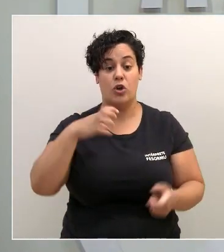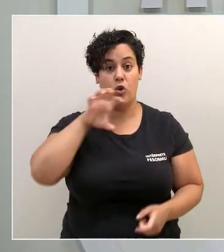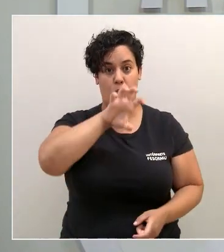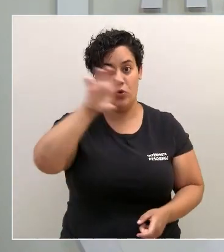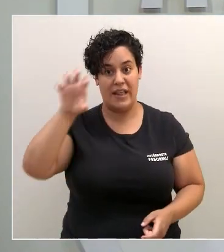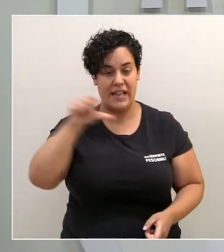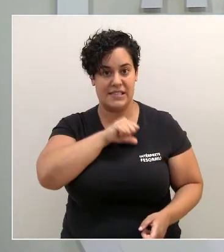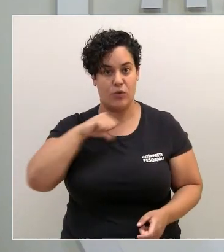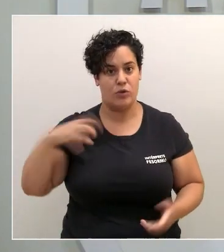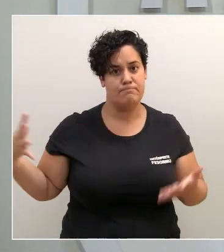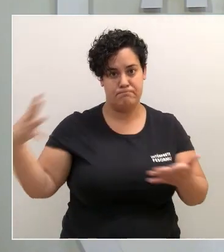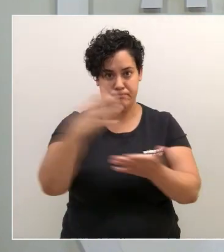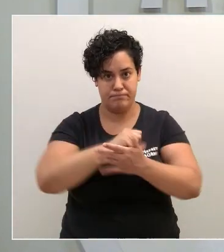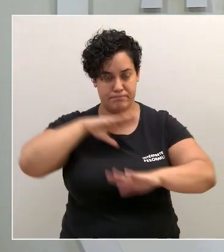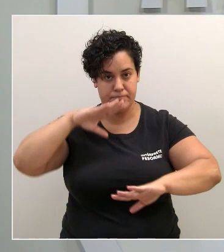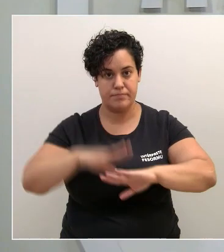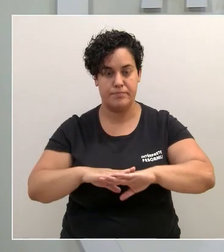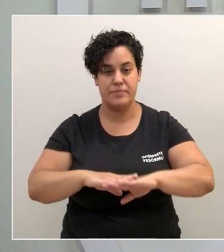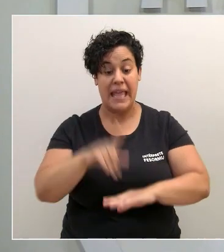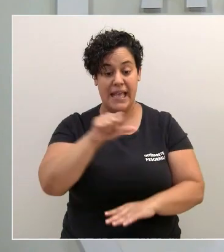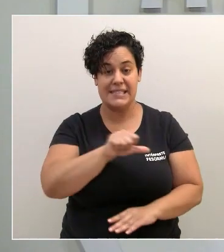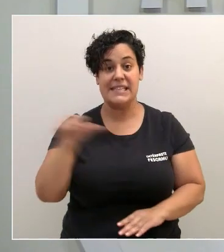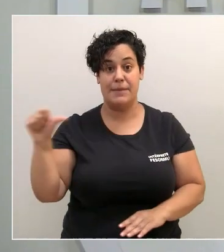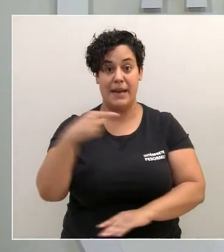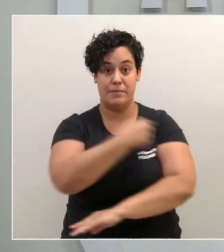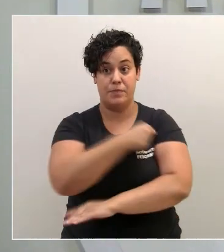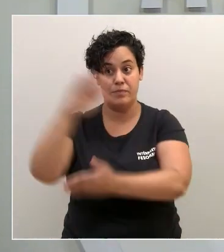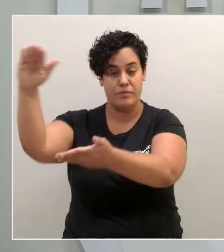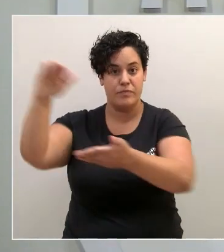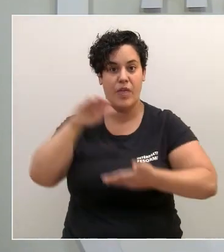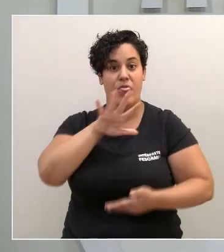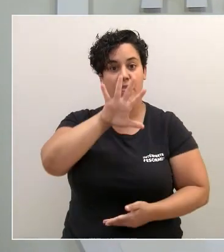autónomas. La previsión de vacunas que se va a recibir esta semana es de